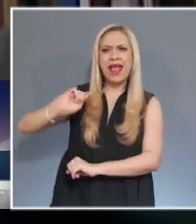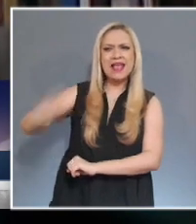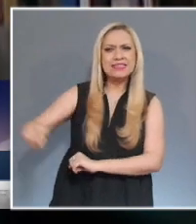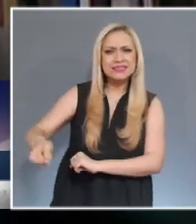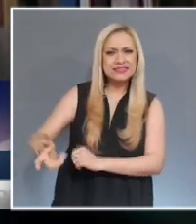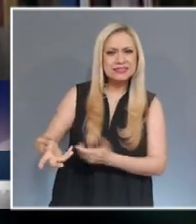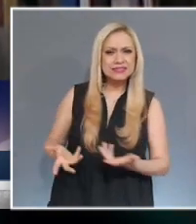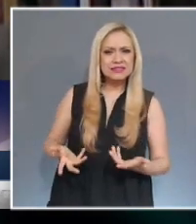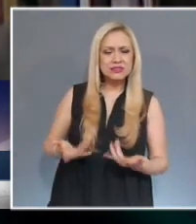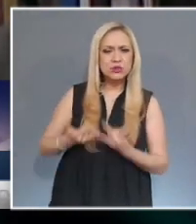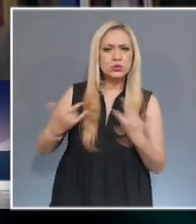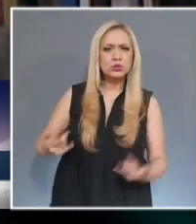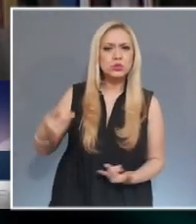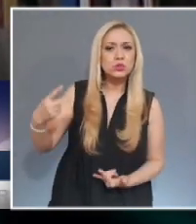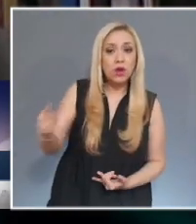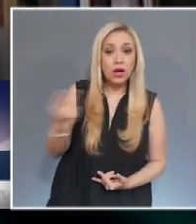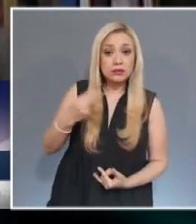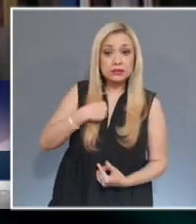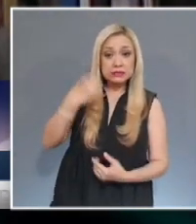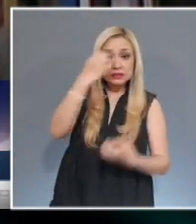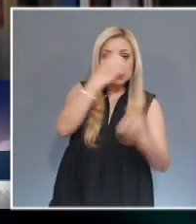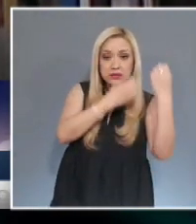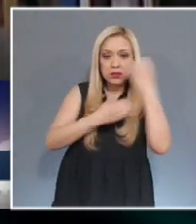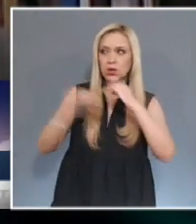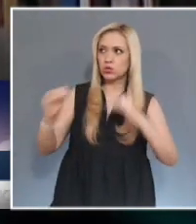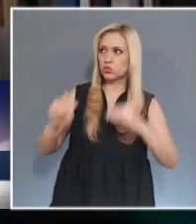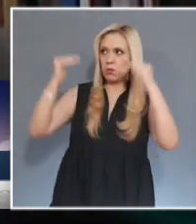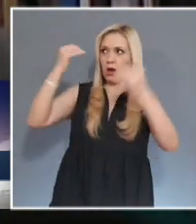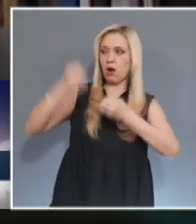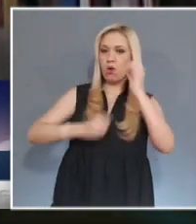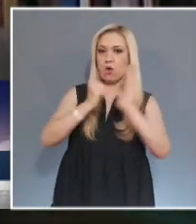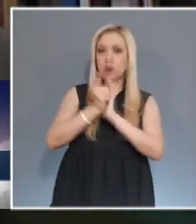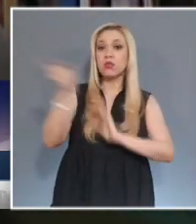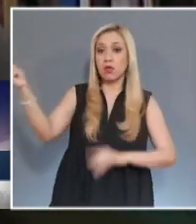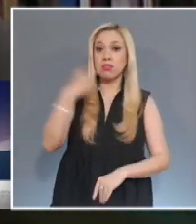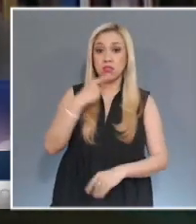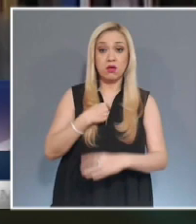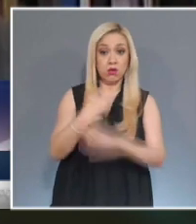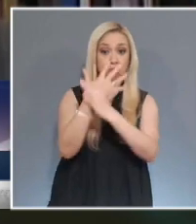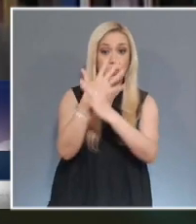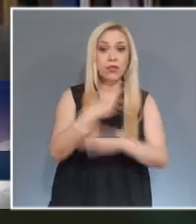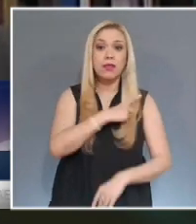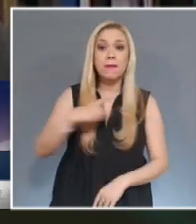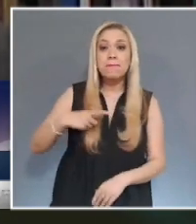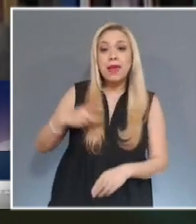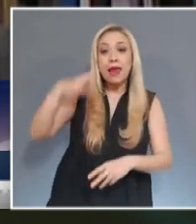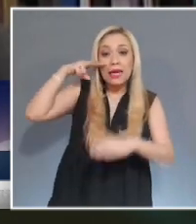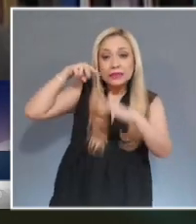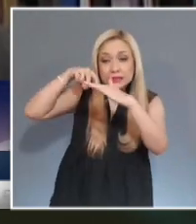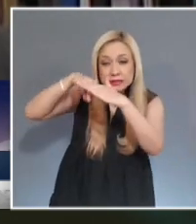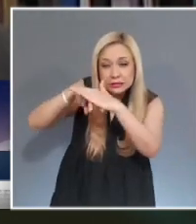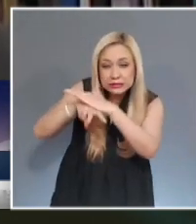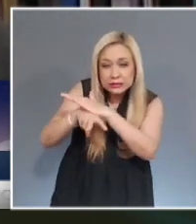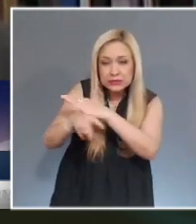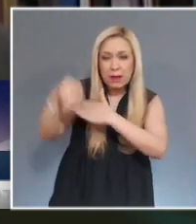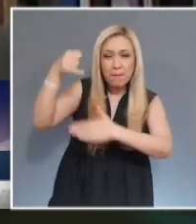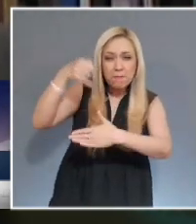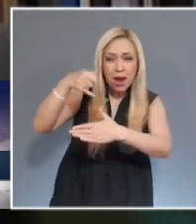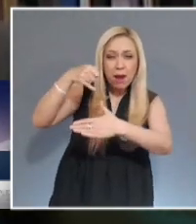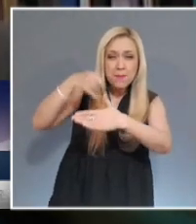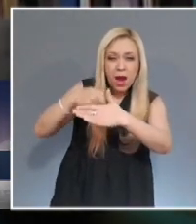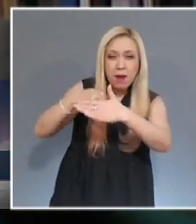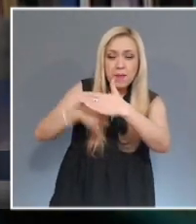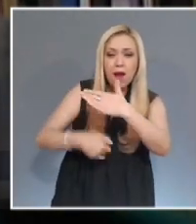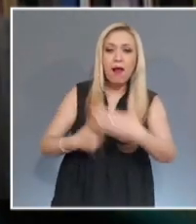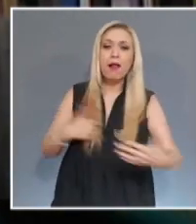pues de la Suprema Corte, que tenemos que juzgar con los elementos. Empiezo a poner más atención al asunto y cuando empiezo a